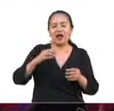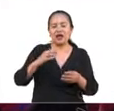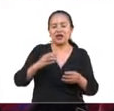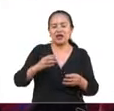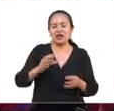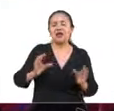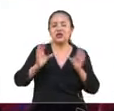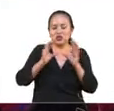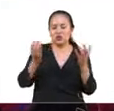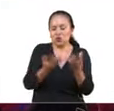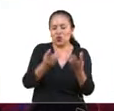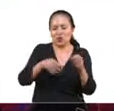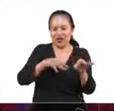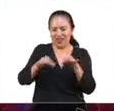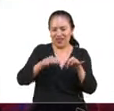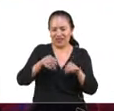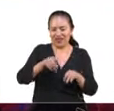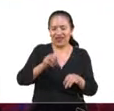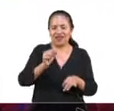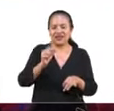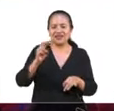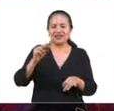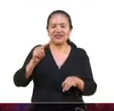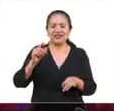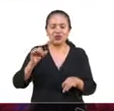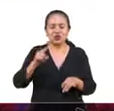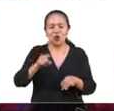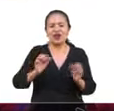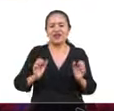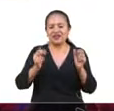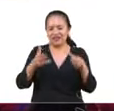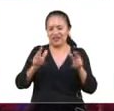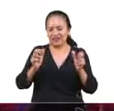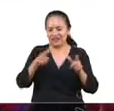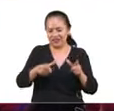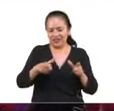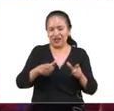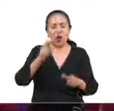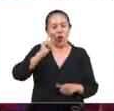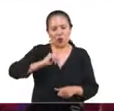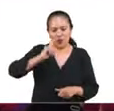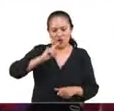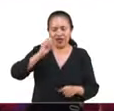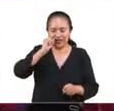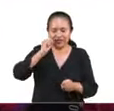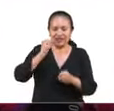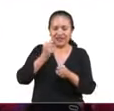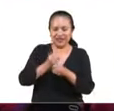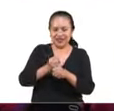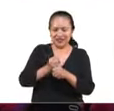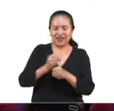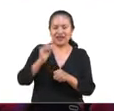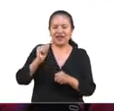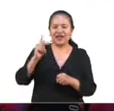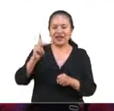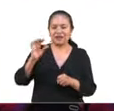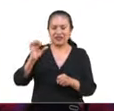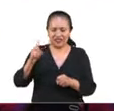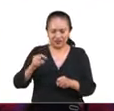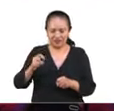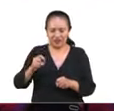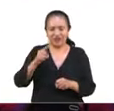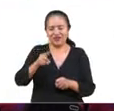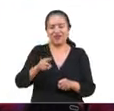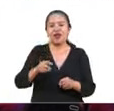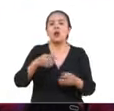en San Jerónimo Tulijá, municipio de Chilón, Chiapas. Es sembradora y secretaria de la CAC Canchac del